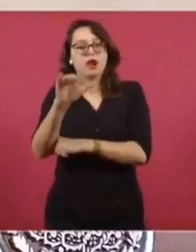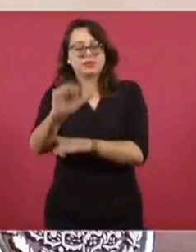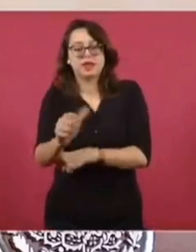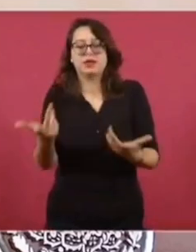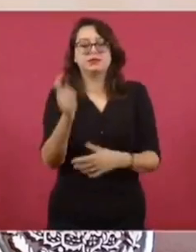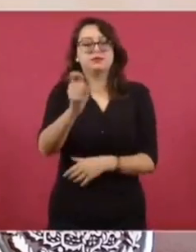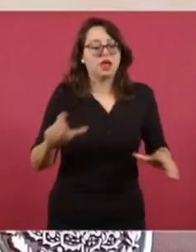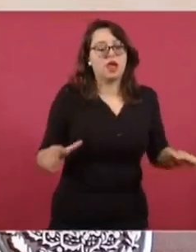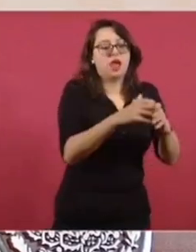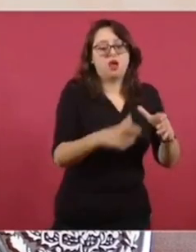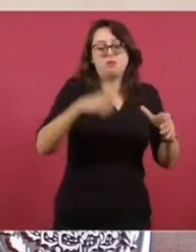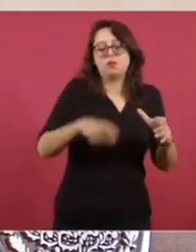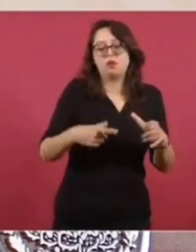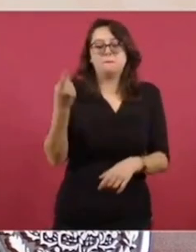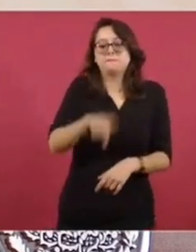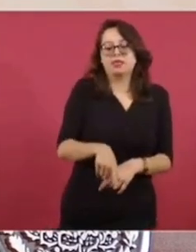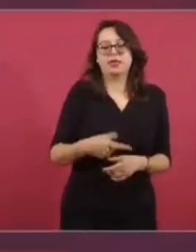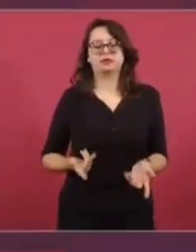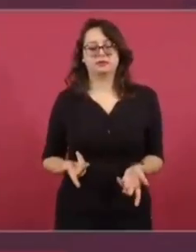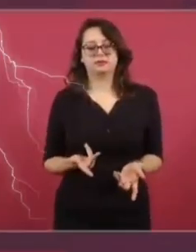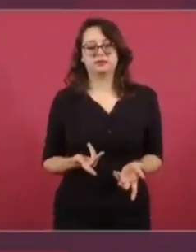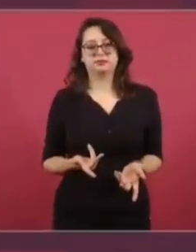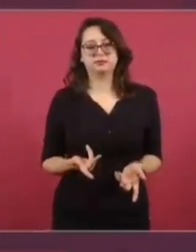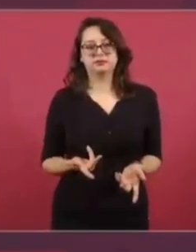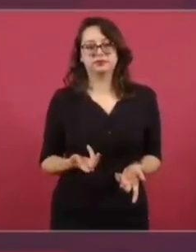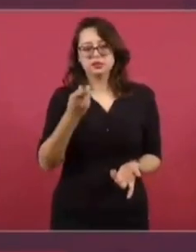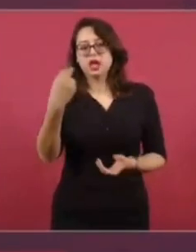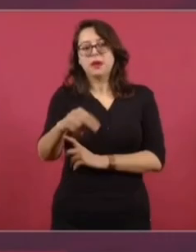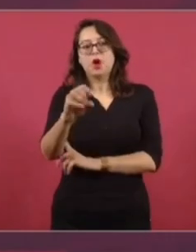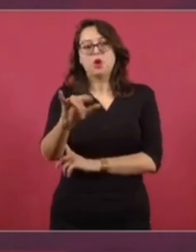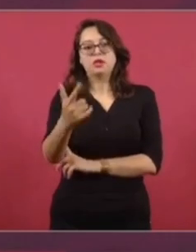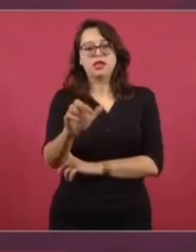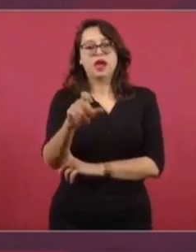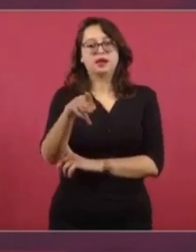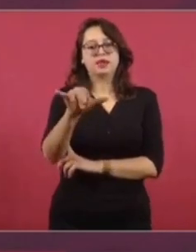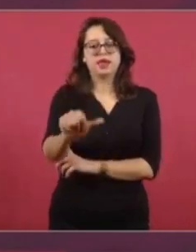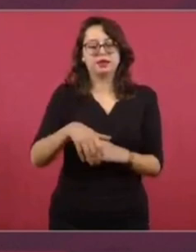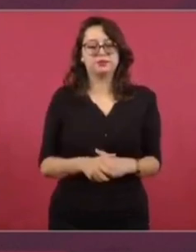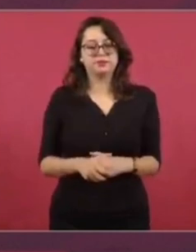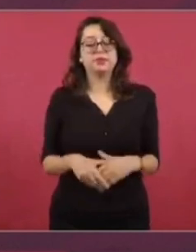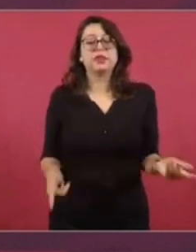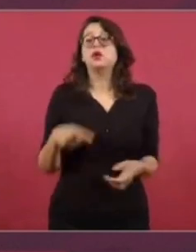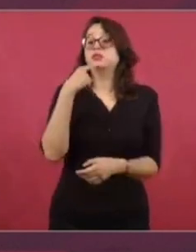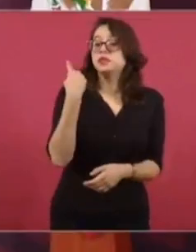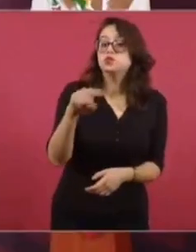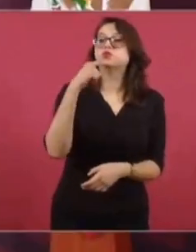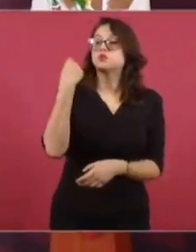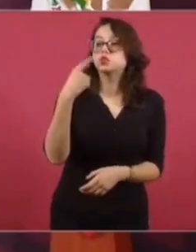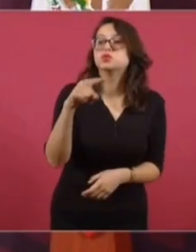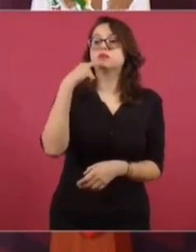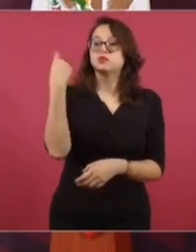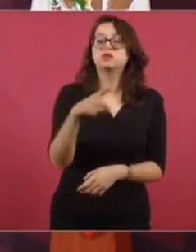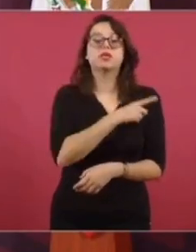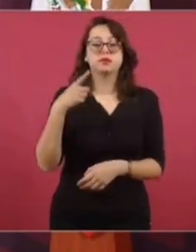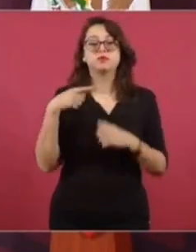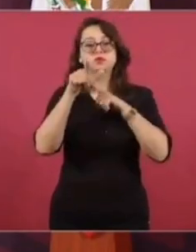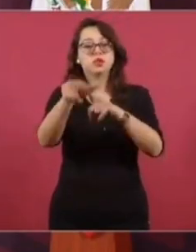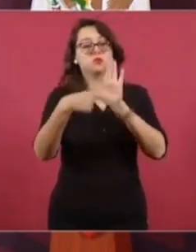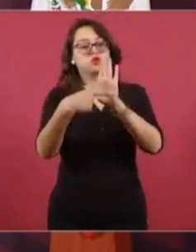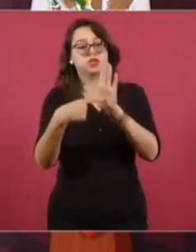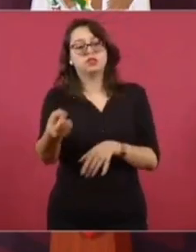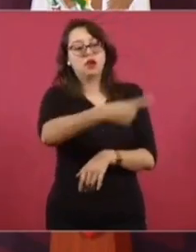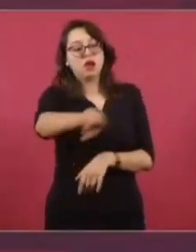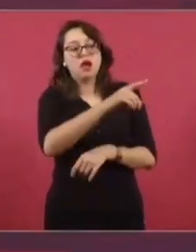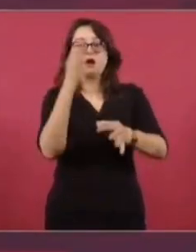oligarquía, con fachada de democracia. Entonces, por eso, hay que seguir denunciando a los medios